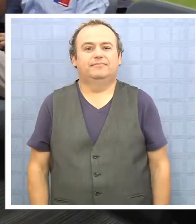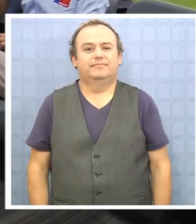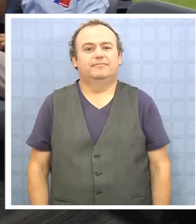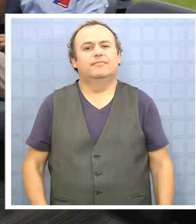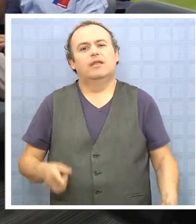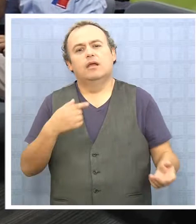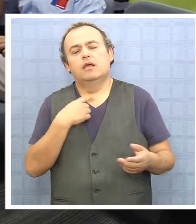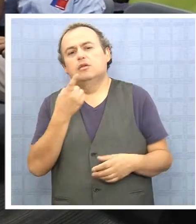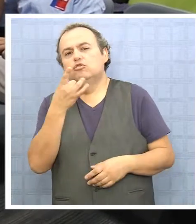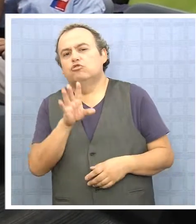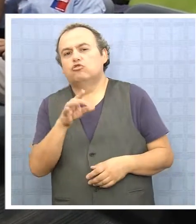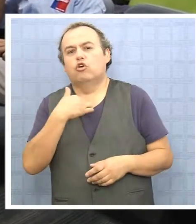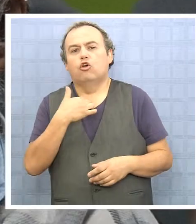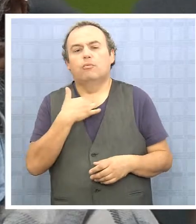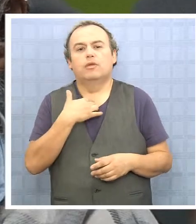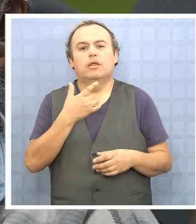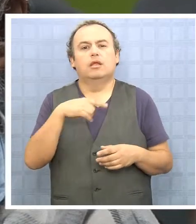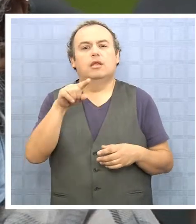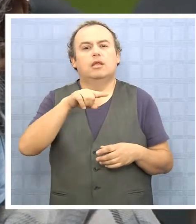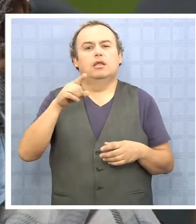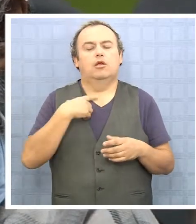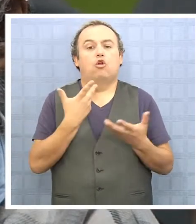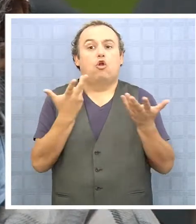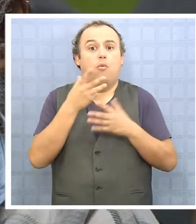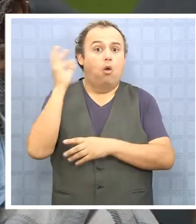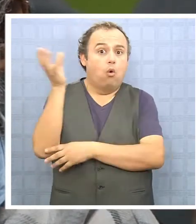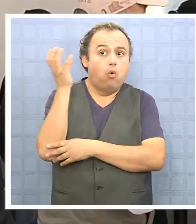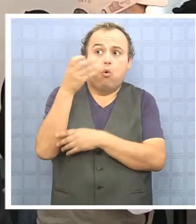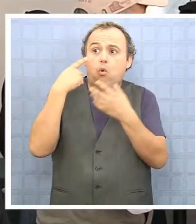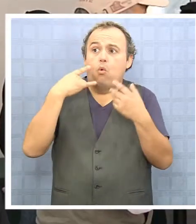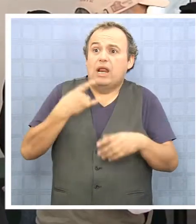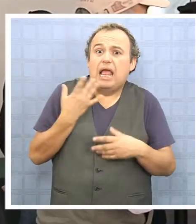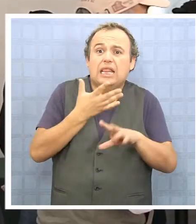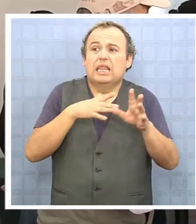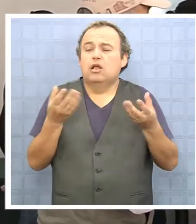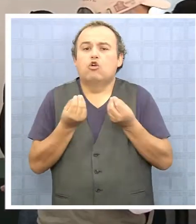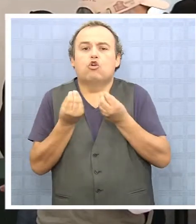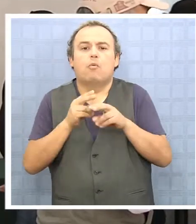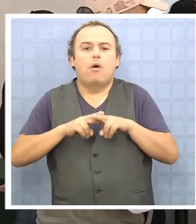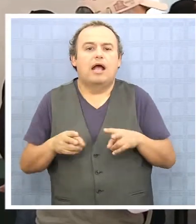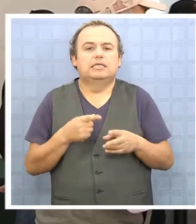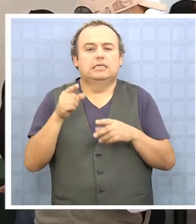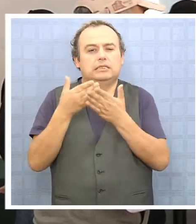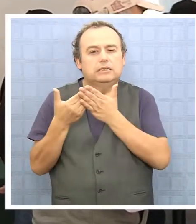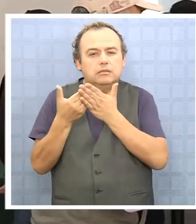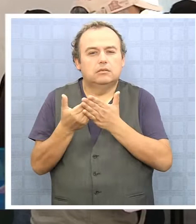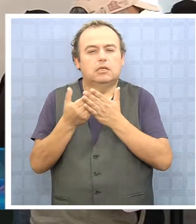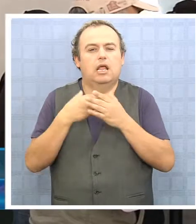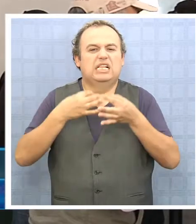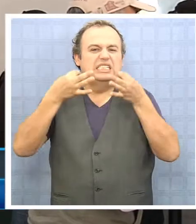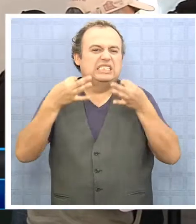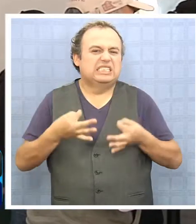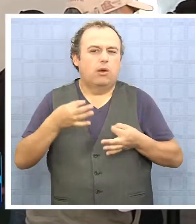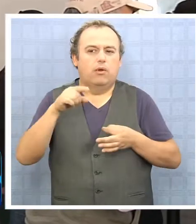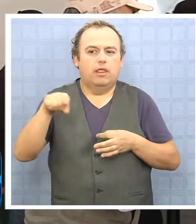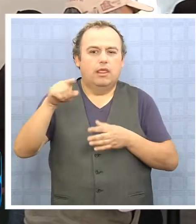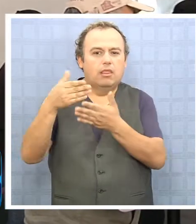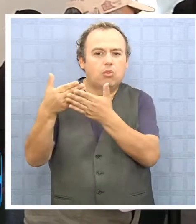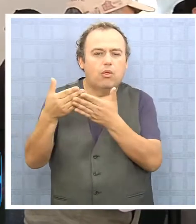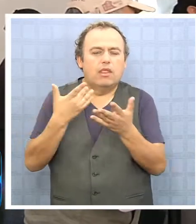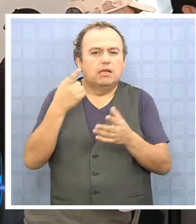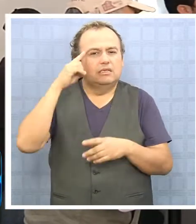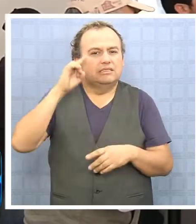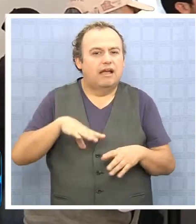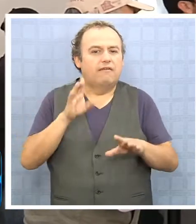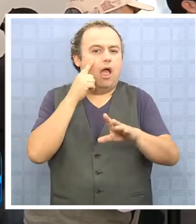No solo tiene que ver cómo actuamos frente a las emergencias, sino que cómo logramos desarrollar en nuestros estudiantes el concepto de la seguridad y del autocuidado.